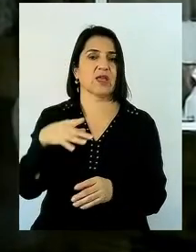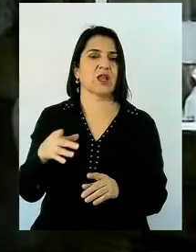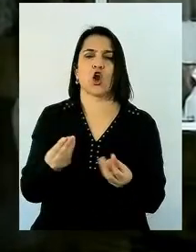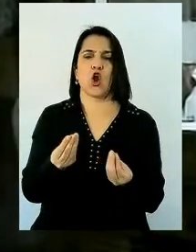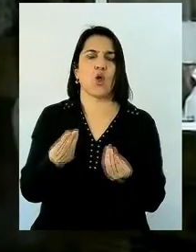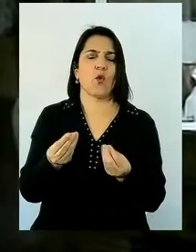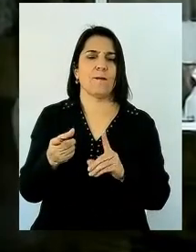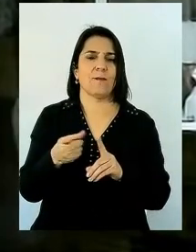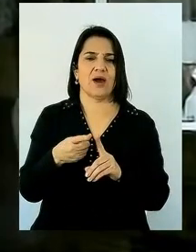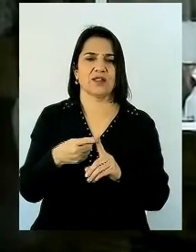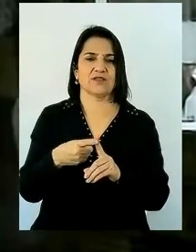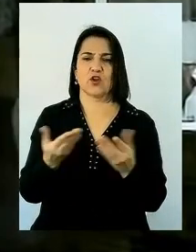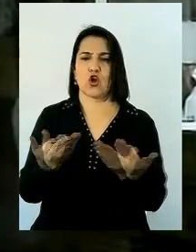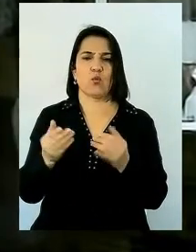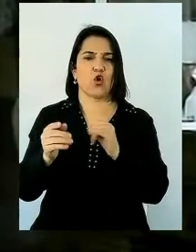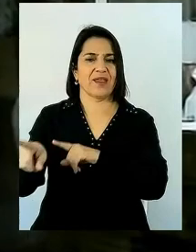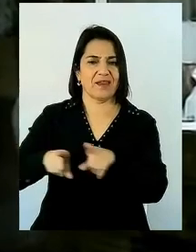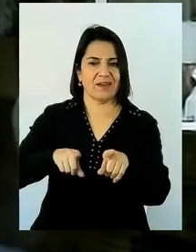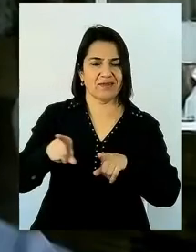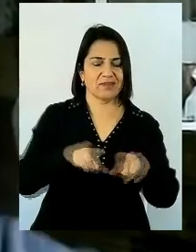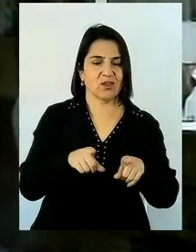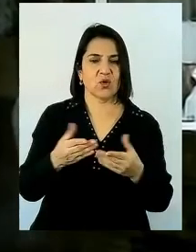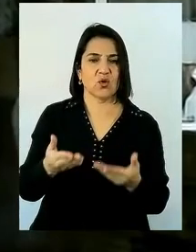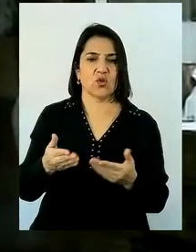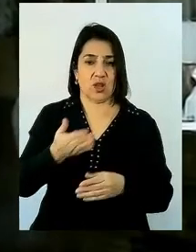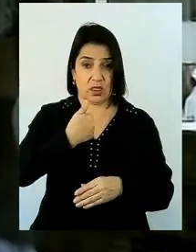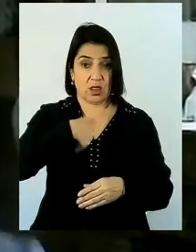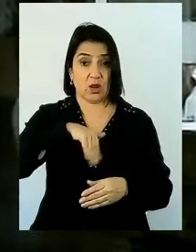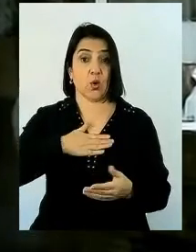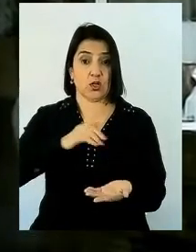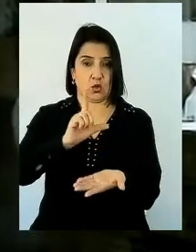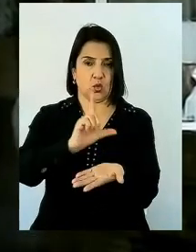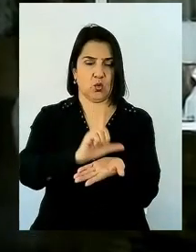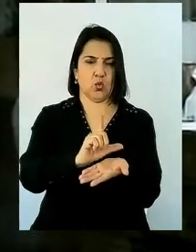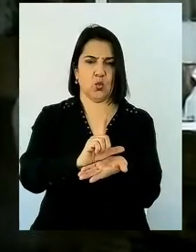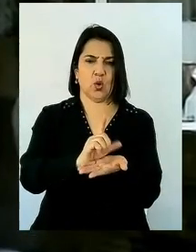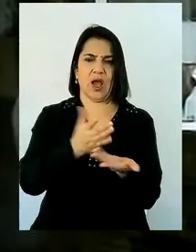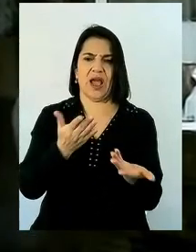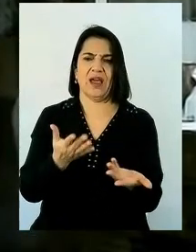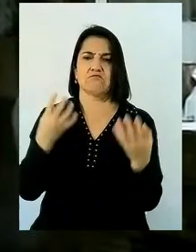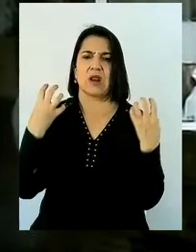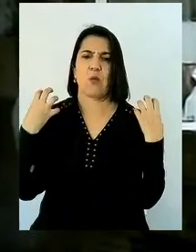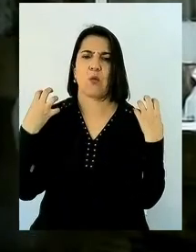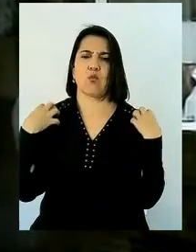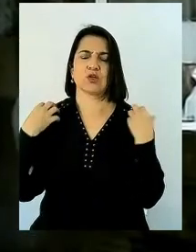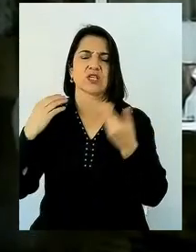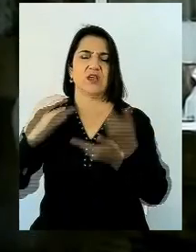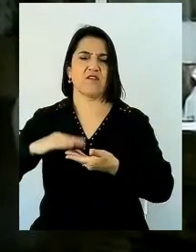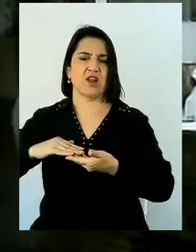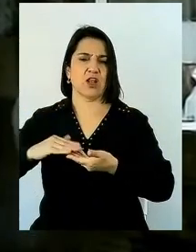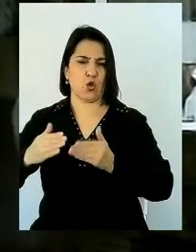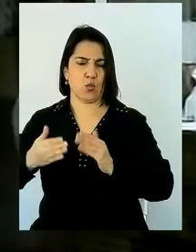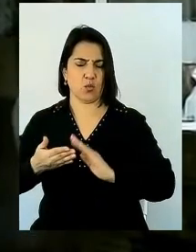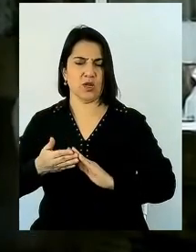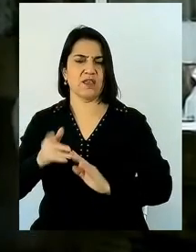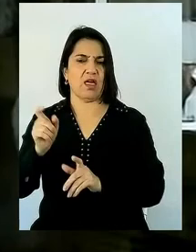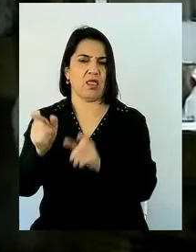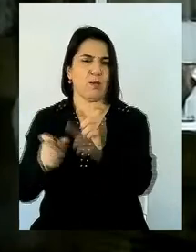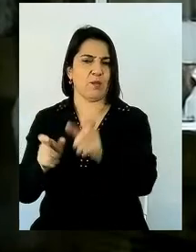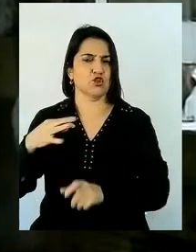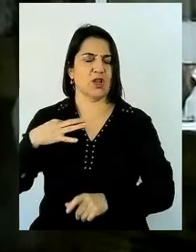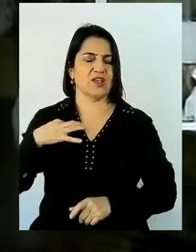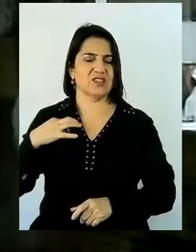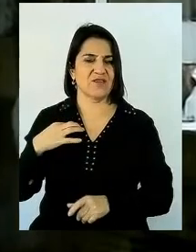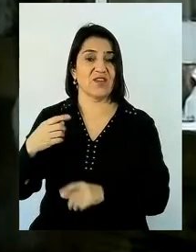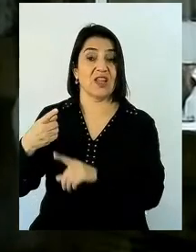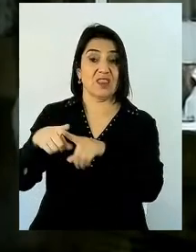gestión que tenemos de nuestro territorio desde las comunidades, desde la sociedad civil, desde distintos grupos que hasta el